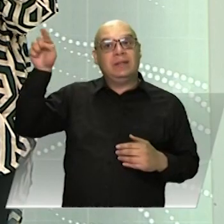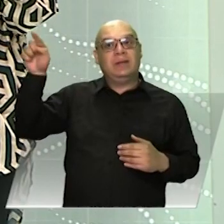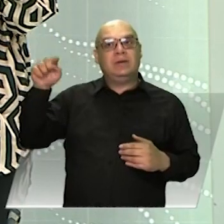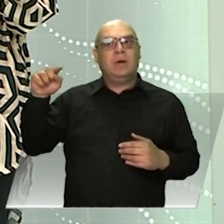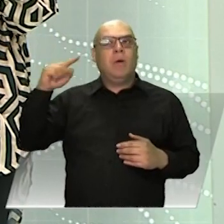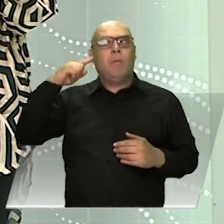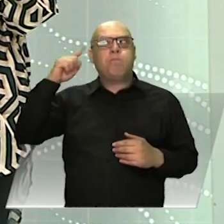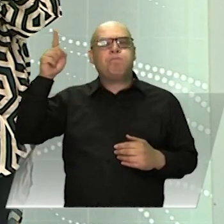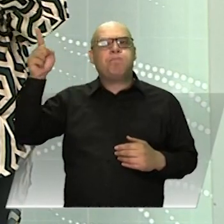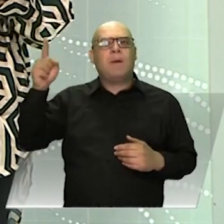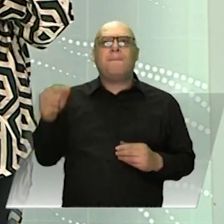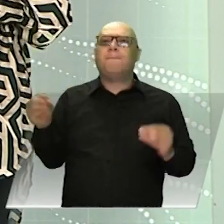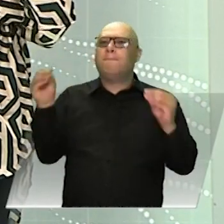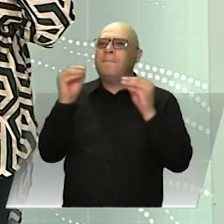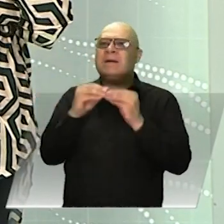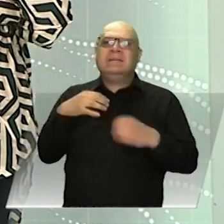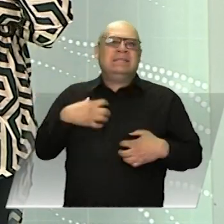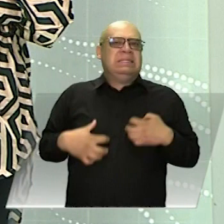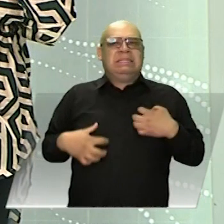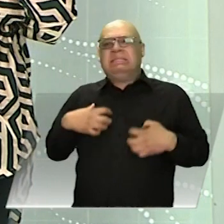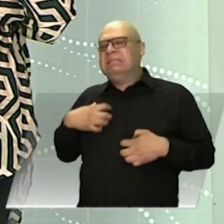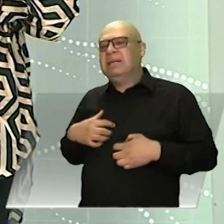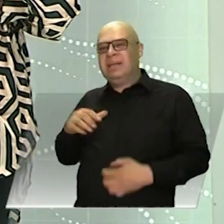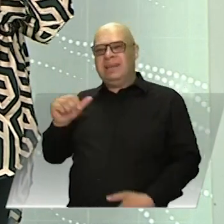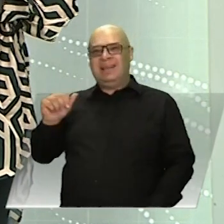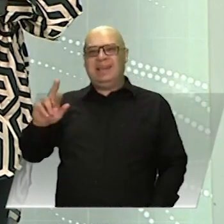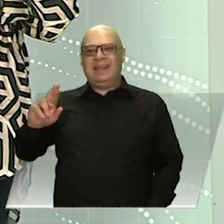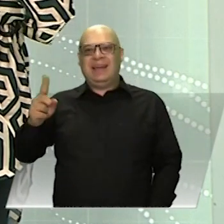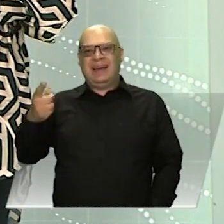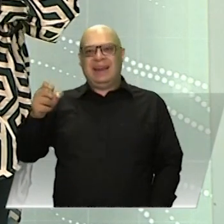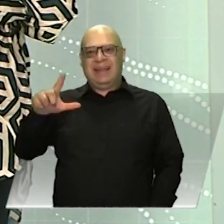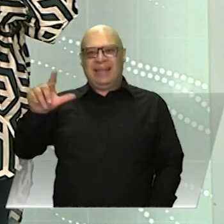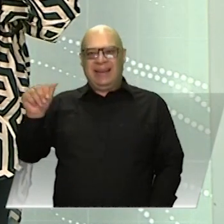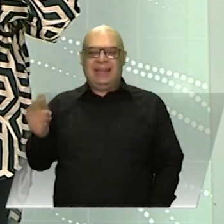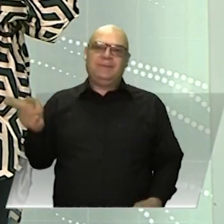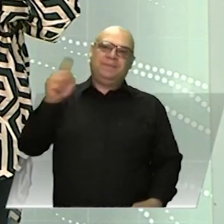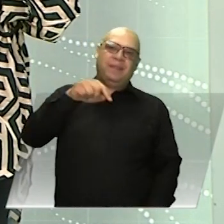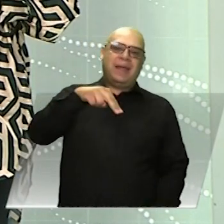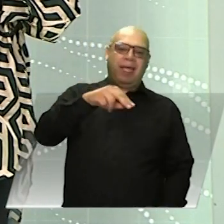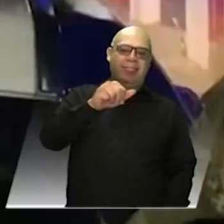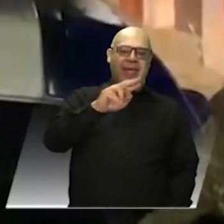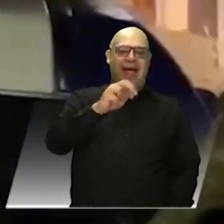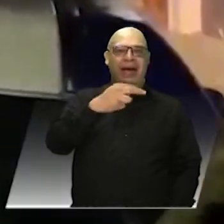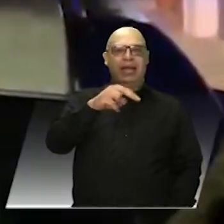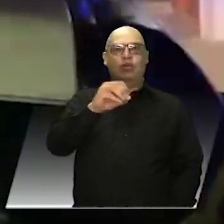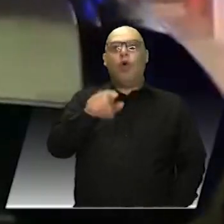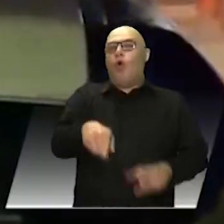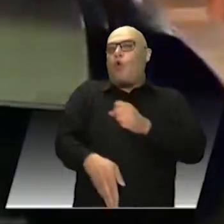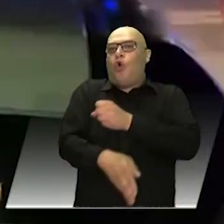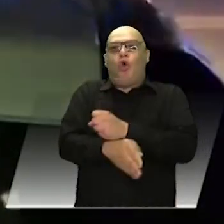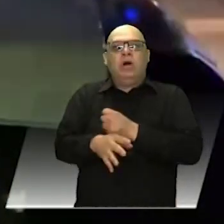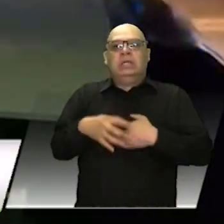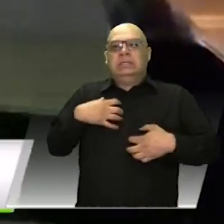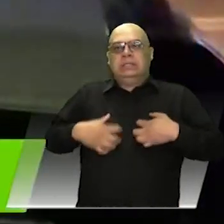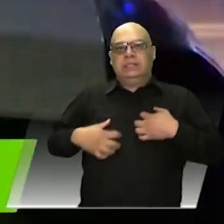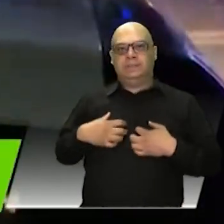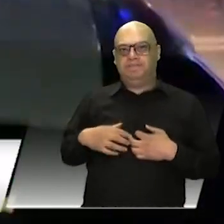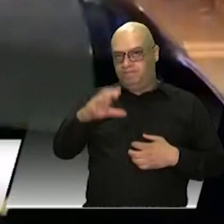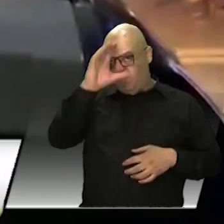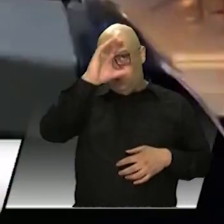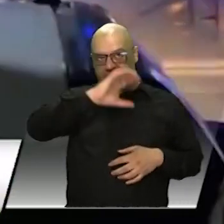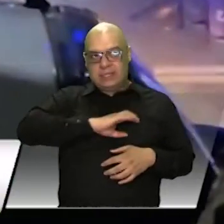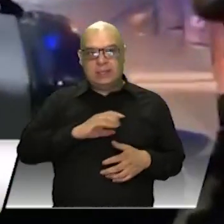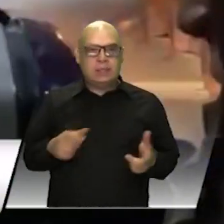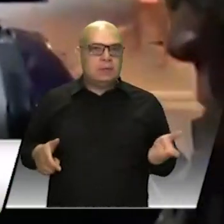continúa rondando el temor por las calles de Argelia y también del municipio de nariño mientras las autoridades Siguen